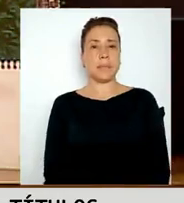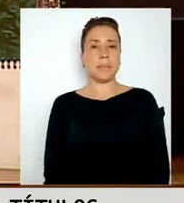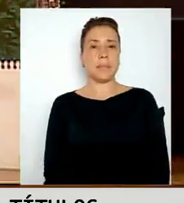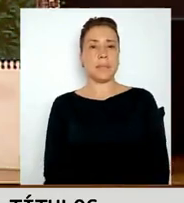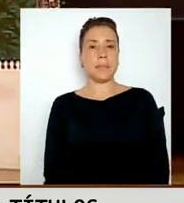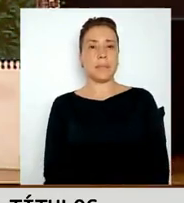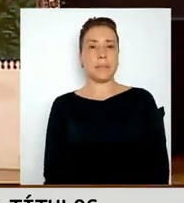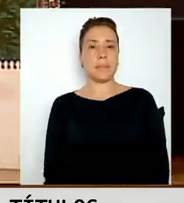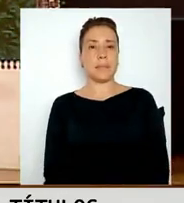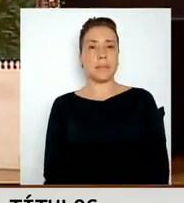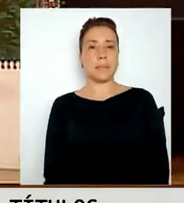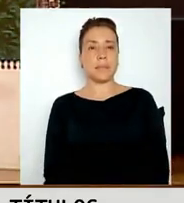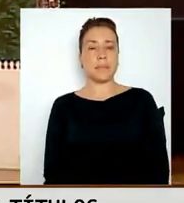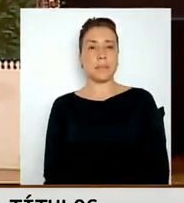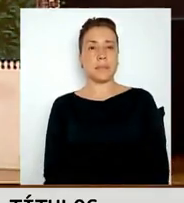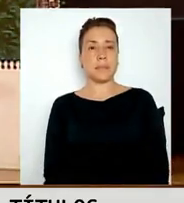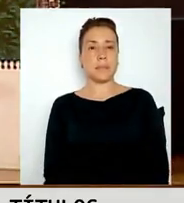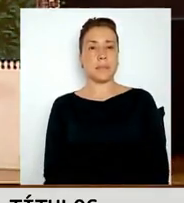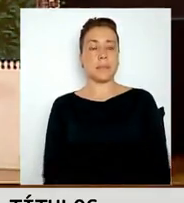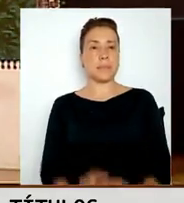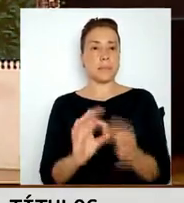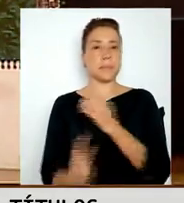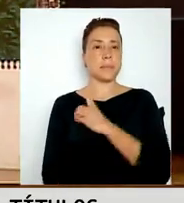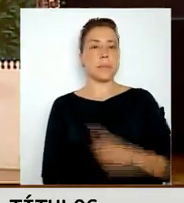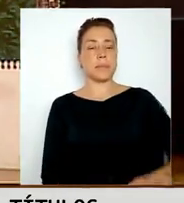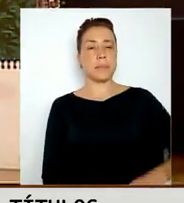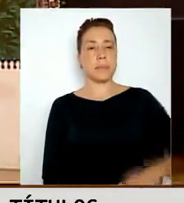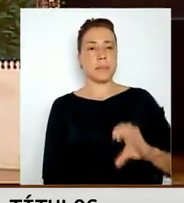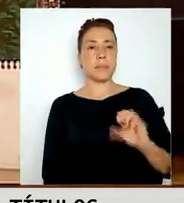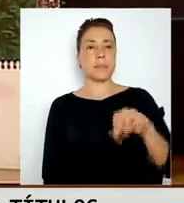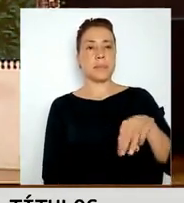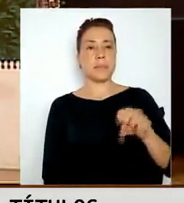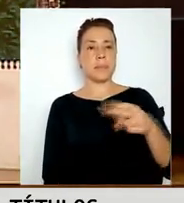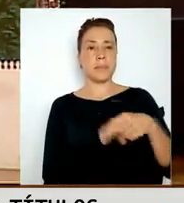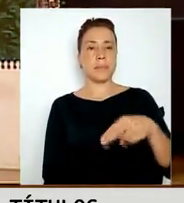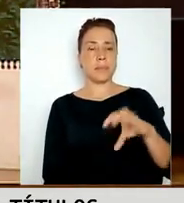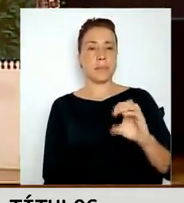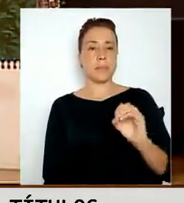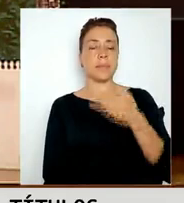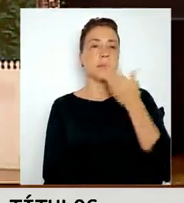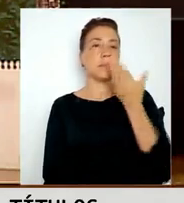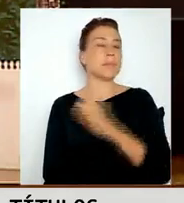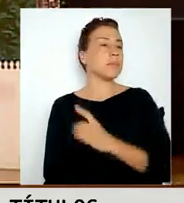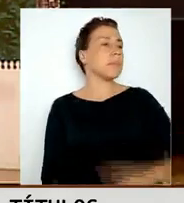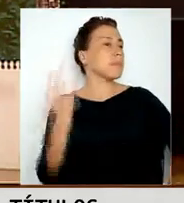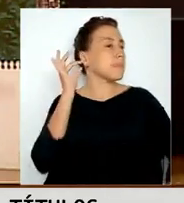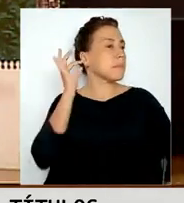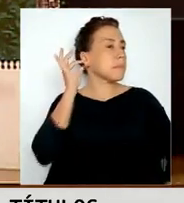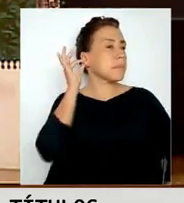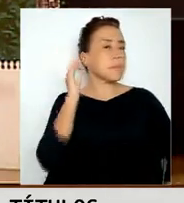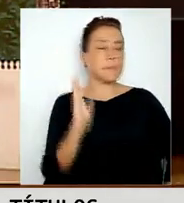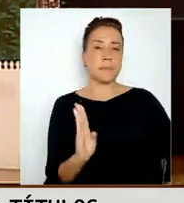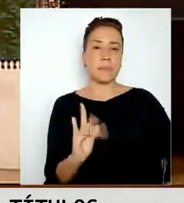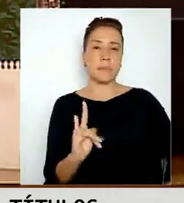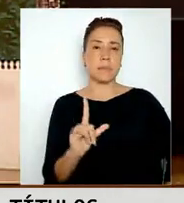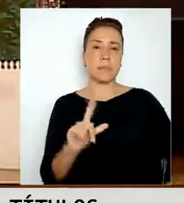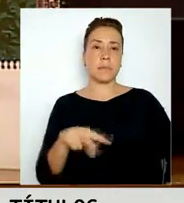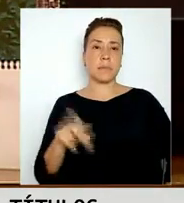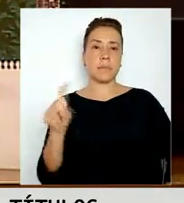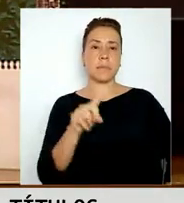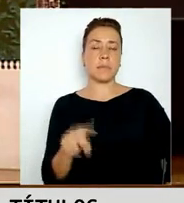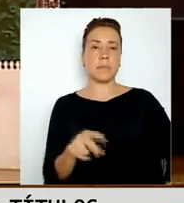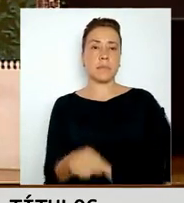Gracias diputado camaño le damos la palabra a la diputada Mercedes bulness adelante diputables